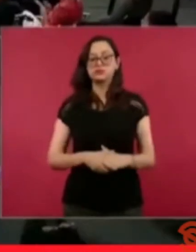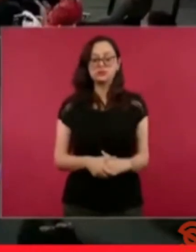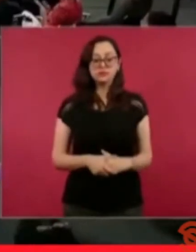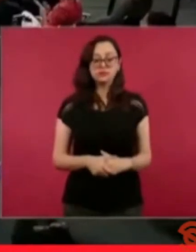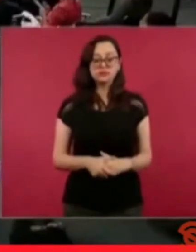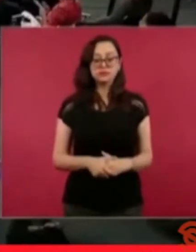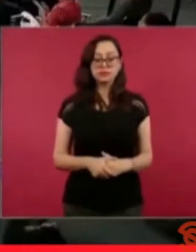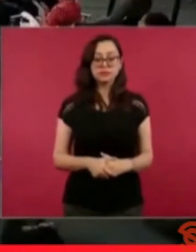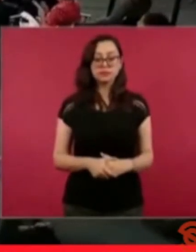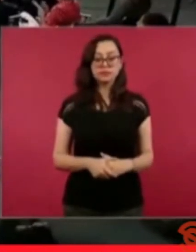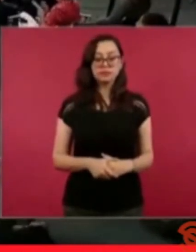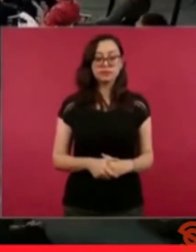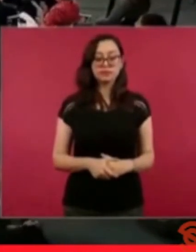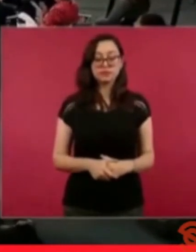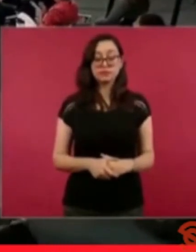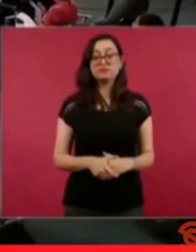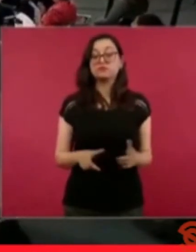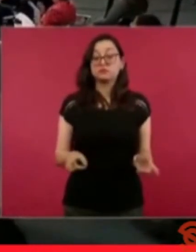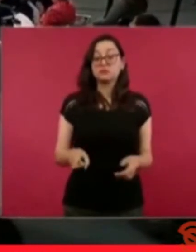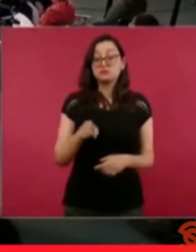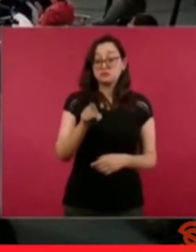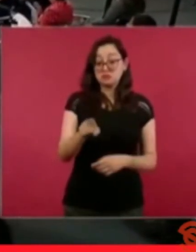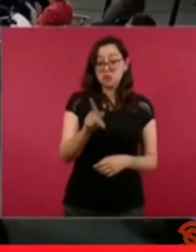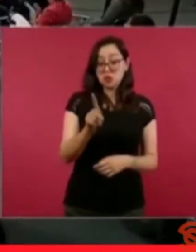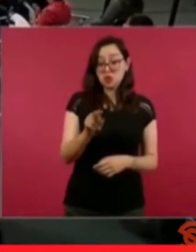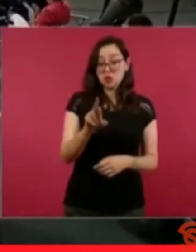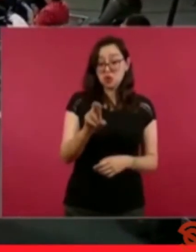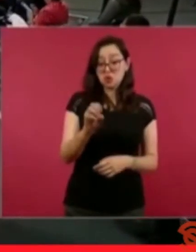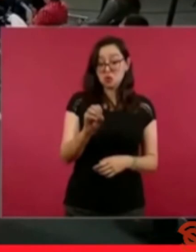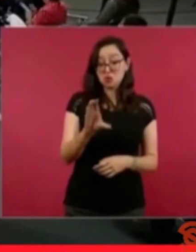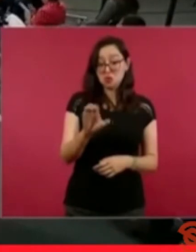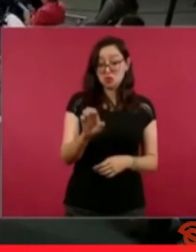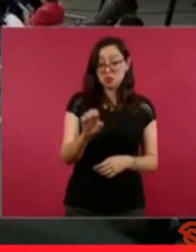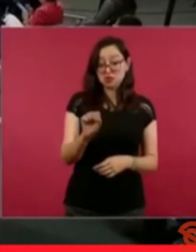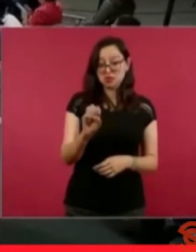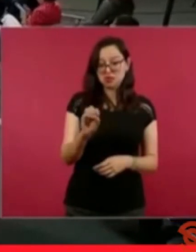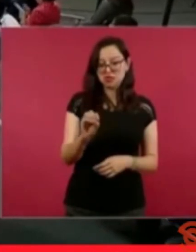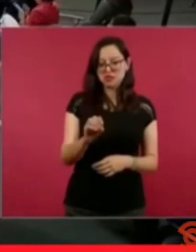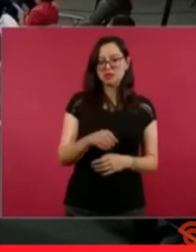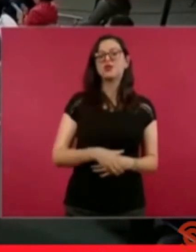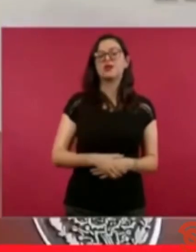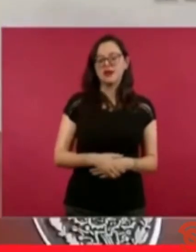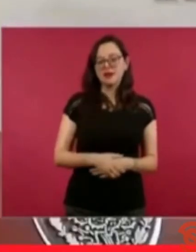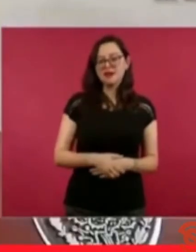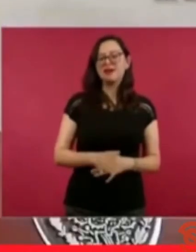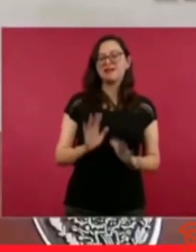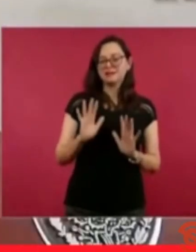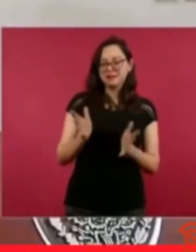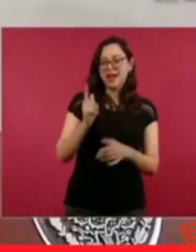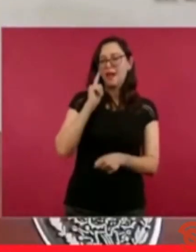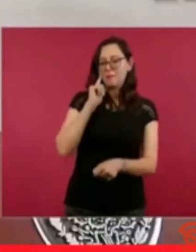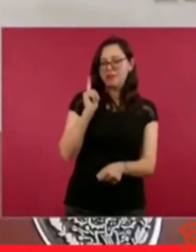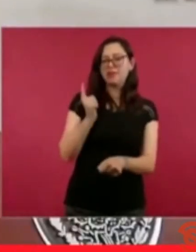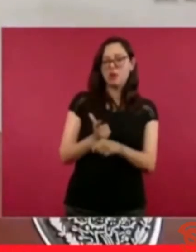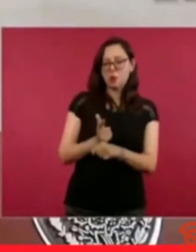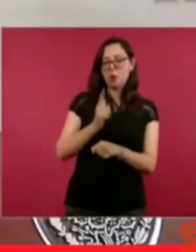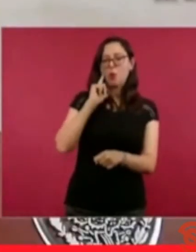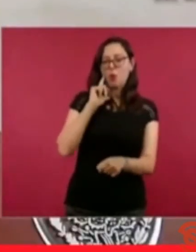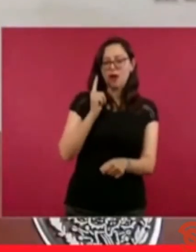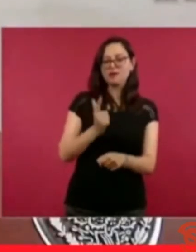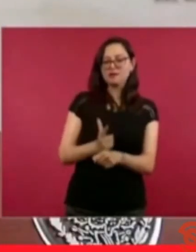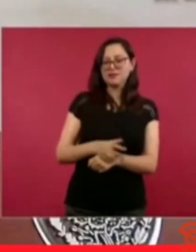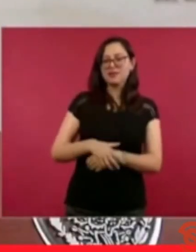Y si Proceso, que ya los estoy viendo enfilados a eso, va a